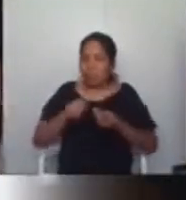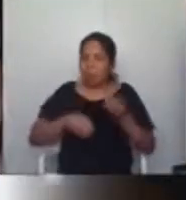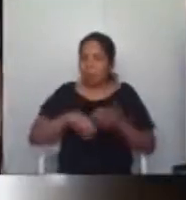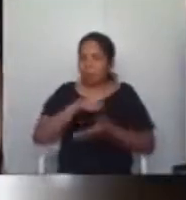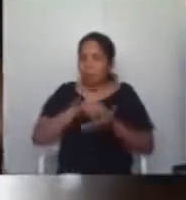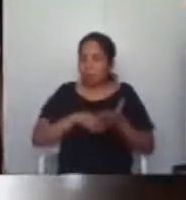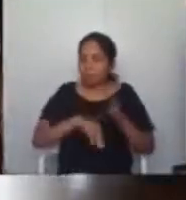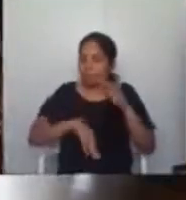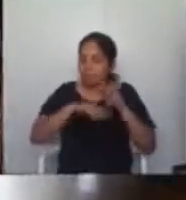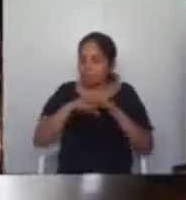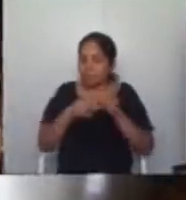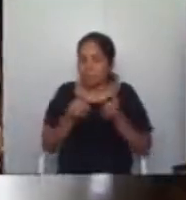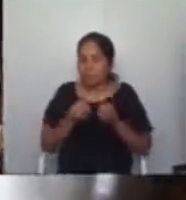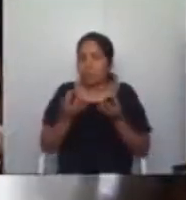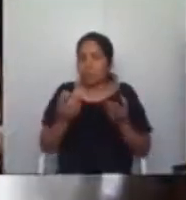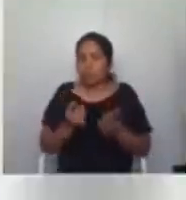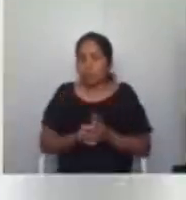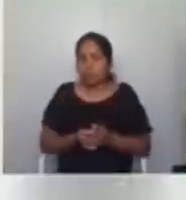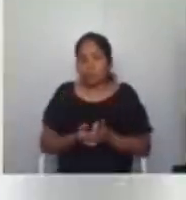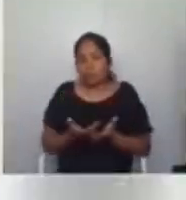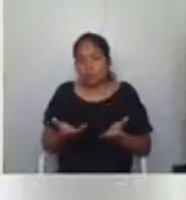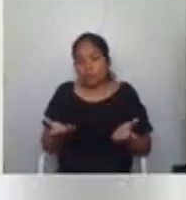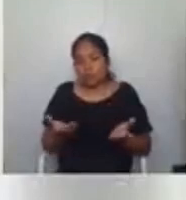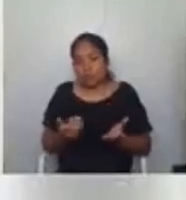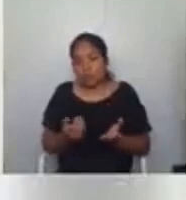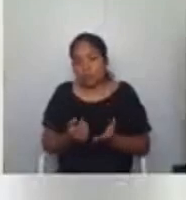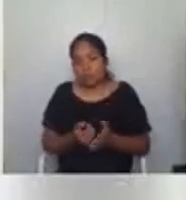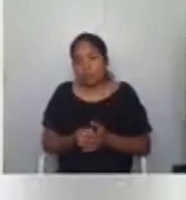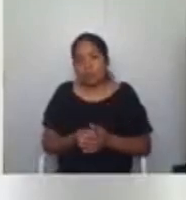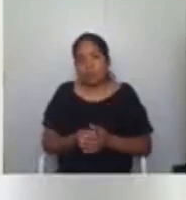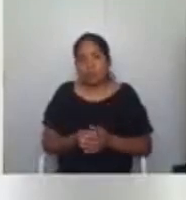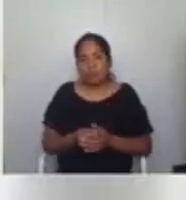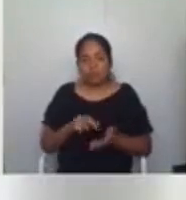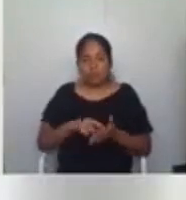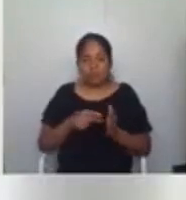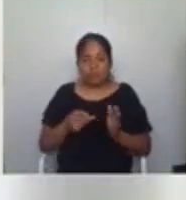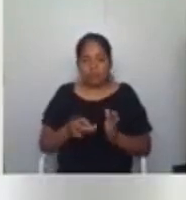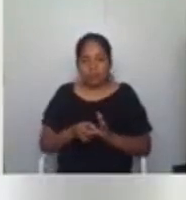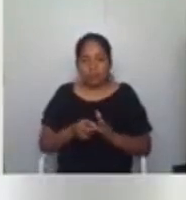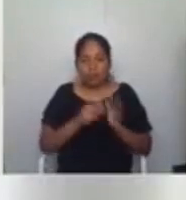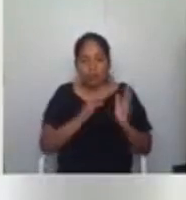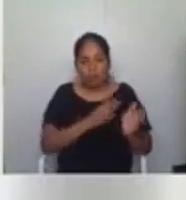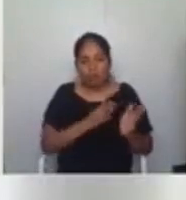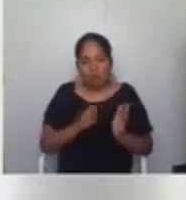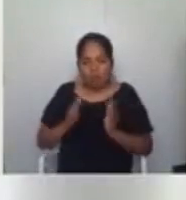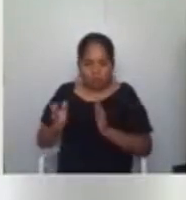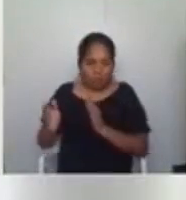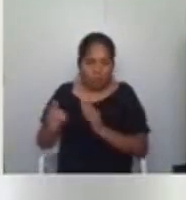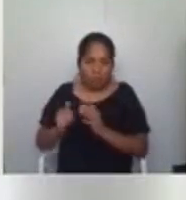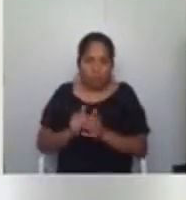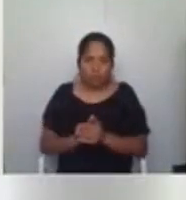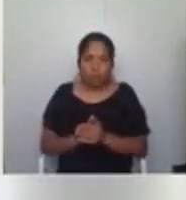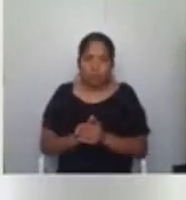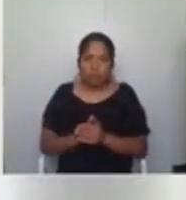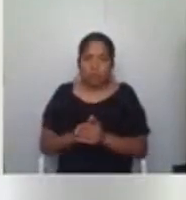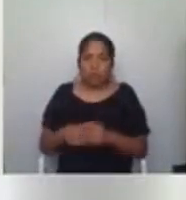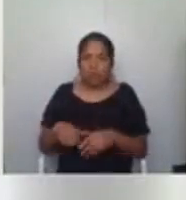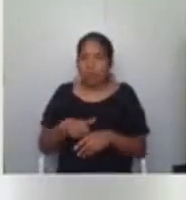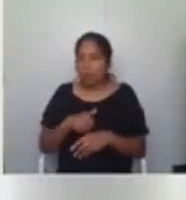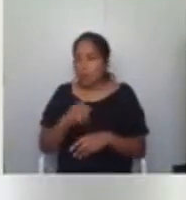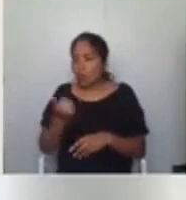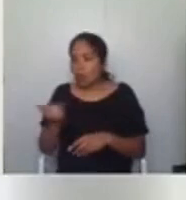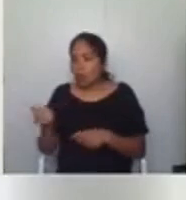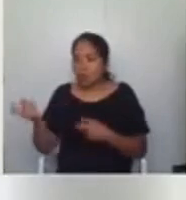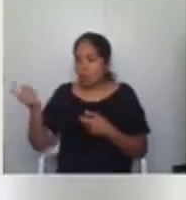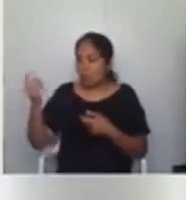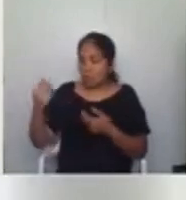Porque uno se come el costo político de poner orden, pues. ¿No? Pero viene otro y hace una